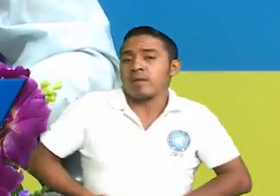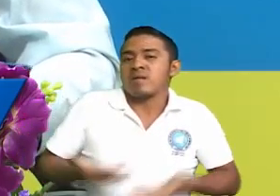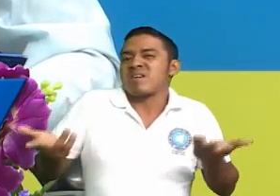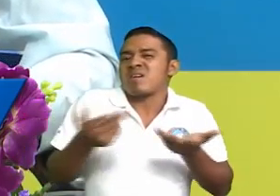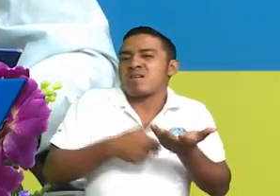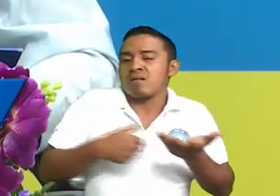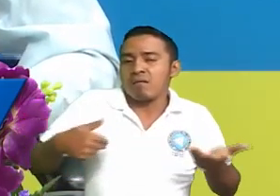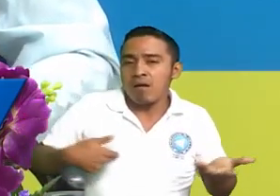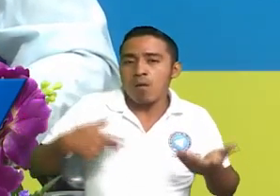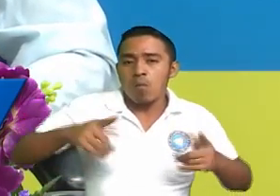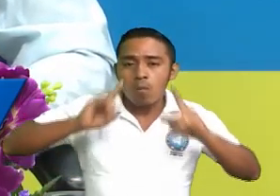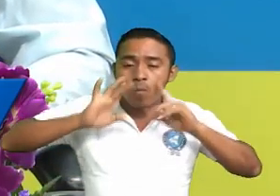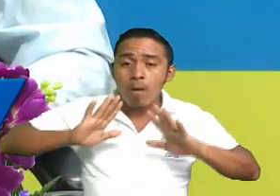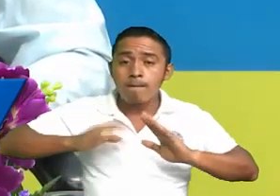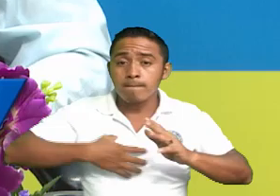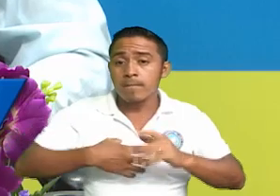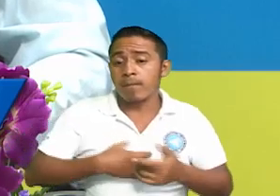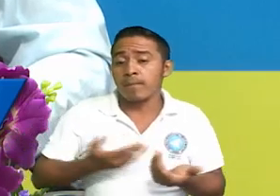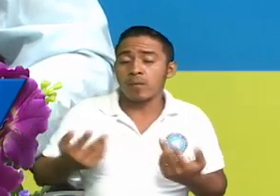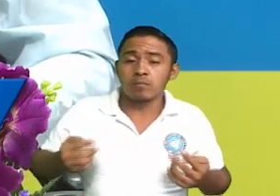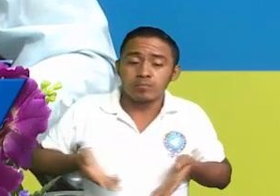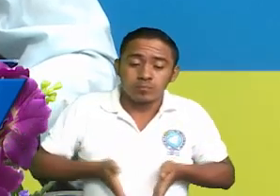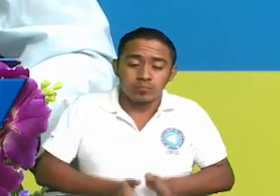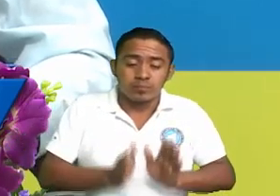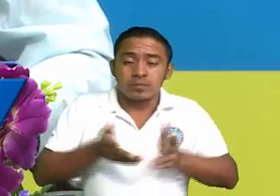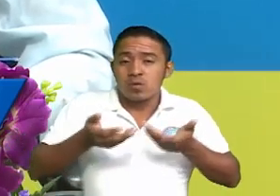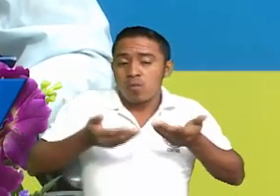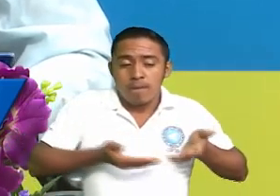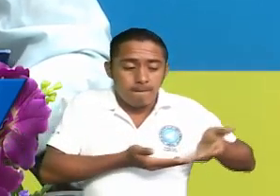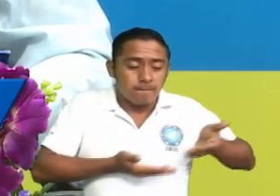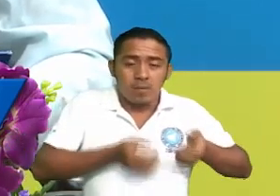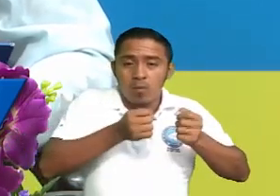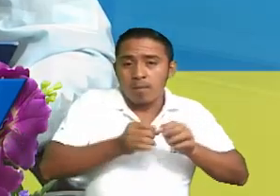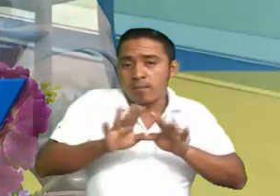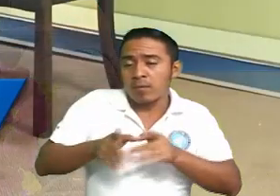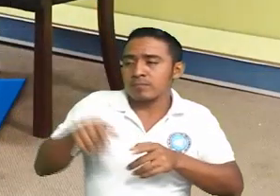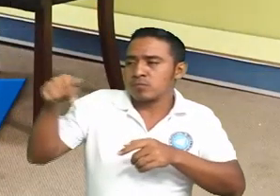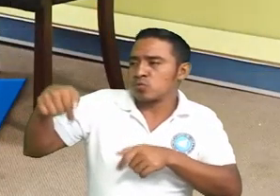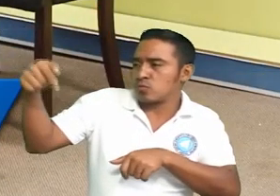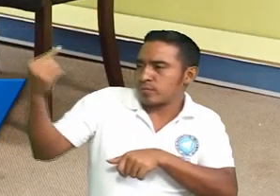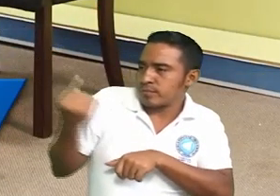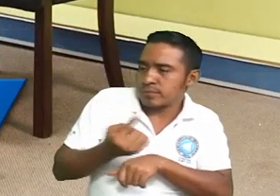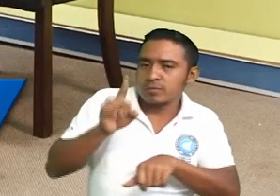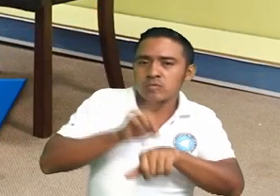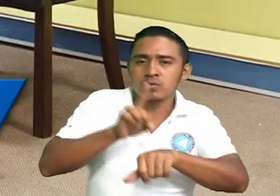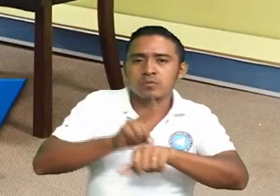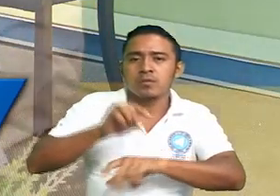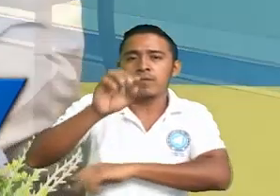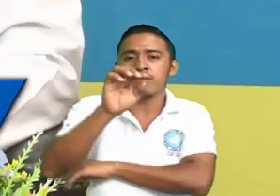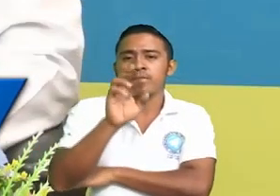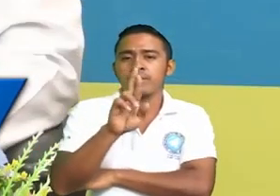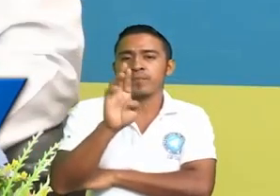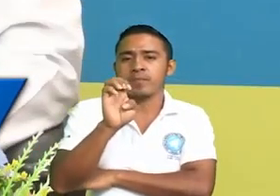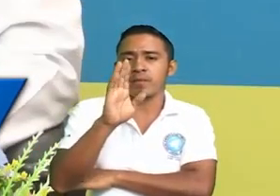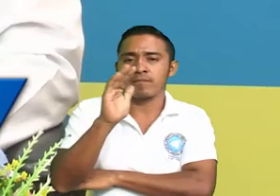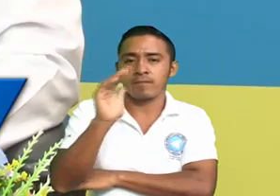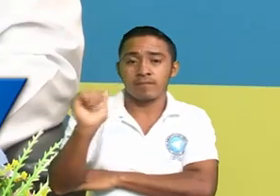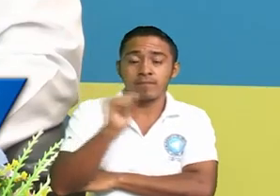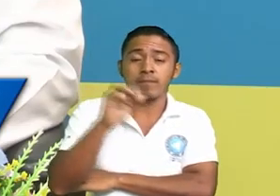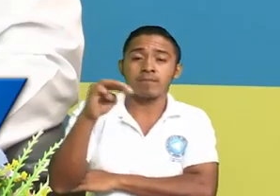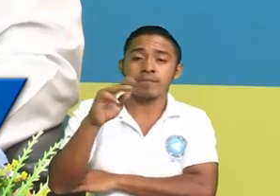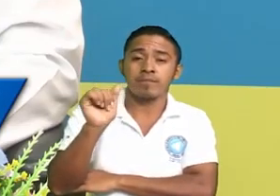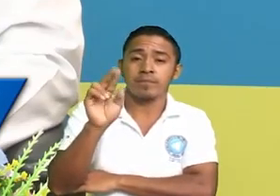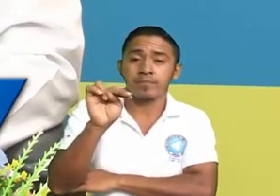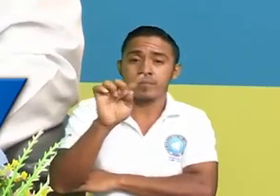Estamos de regreso en su gustado programa Prevenir de Salud a través de la señal del canal 98, el canal de la Asamblea Nacional. Hoy estamos tocando el